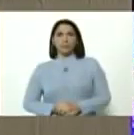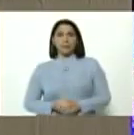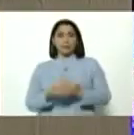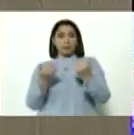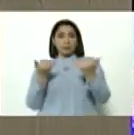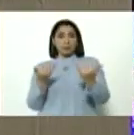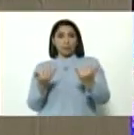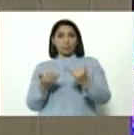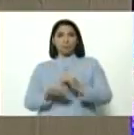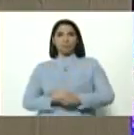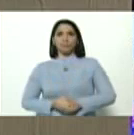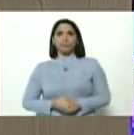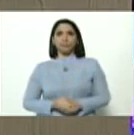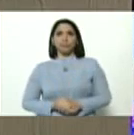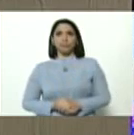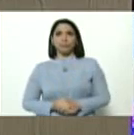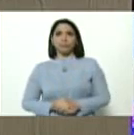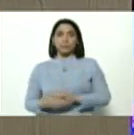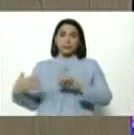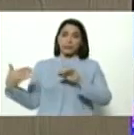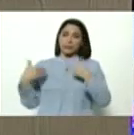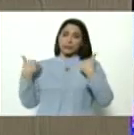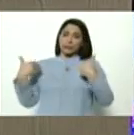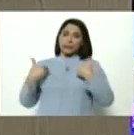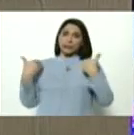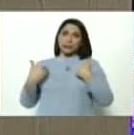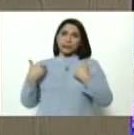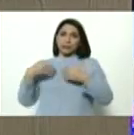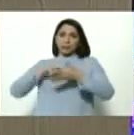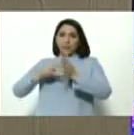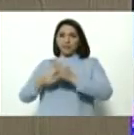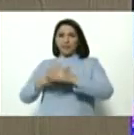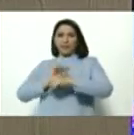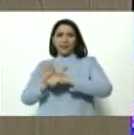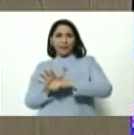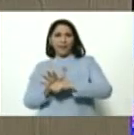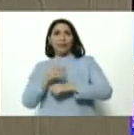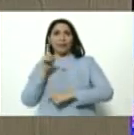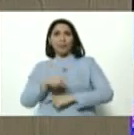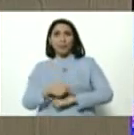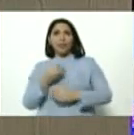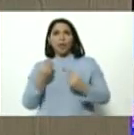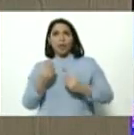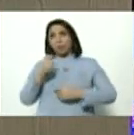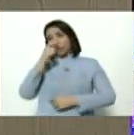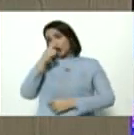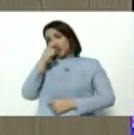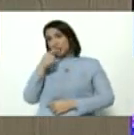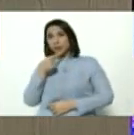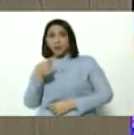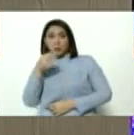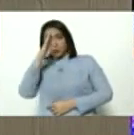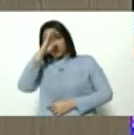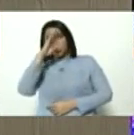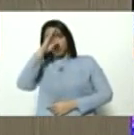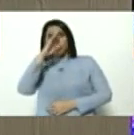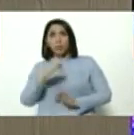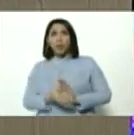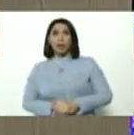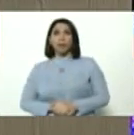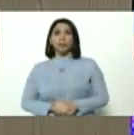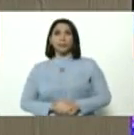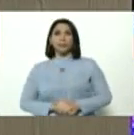desdeñaron la amenaza que significaba el COVID-19, la gripecina de la que habló Jair Bolsonaro,